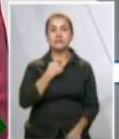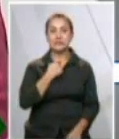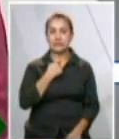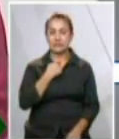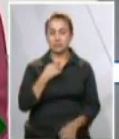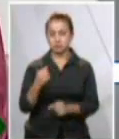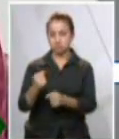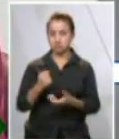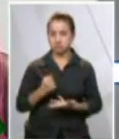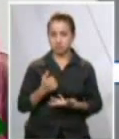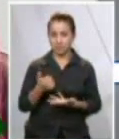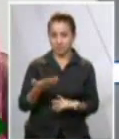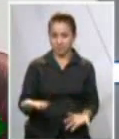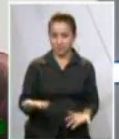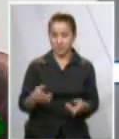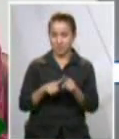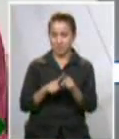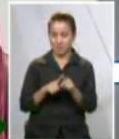interesante.